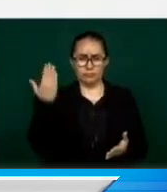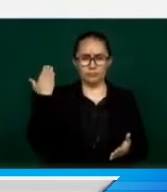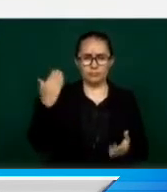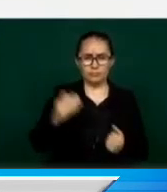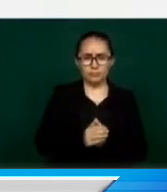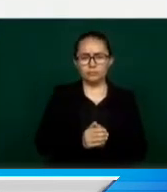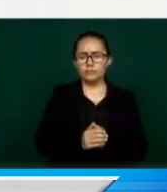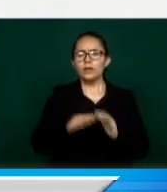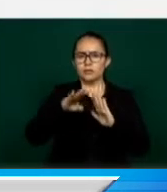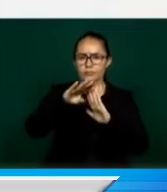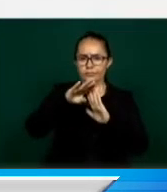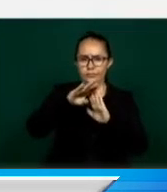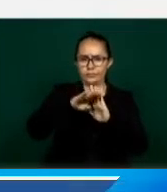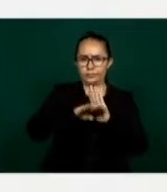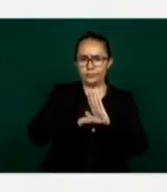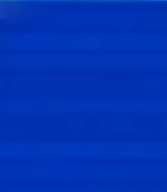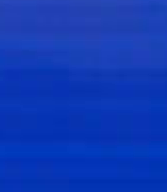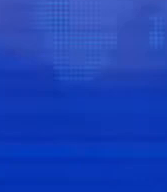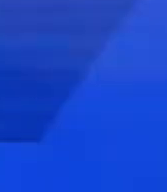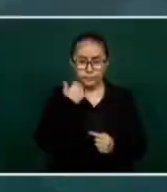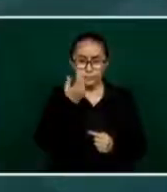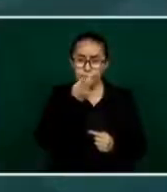la incidencia de crímenes delictivos.